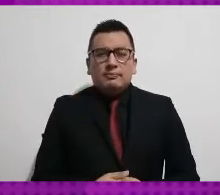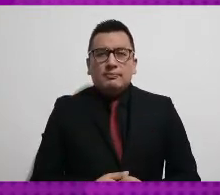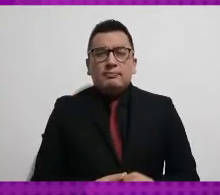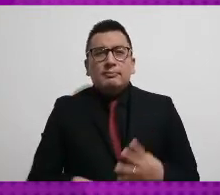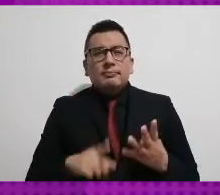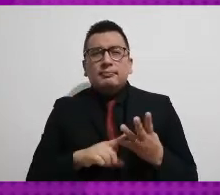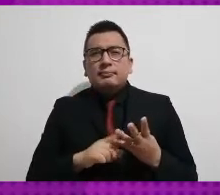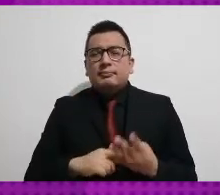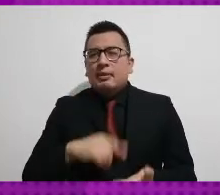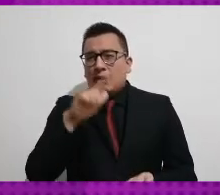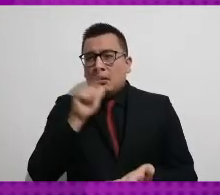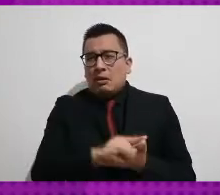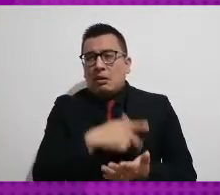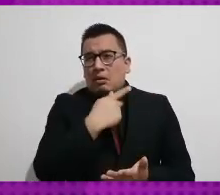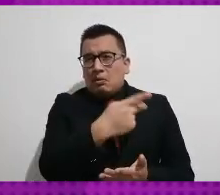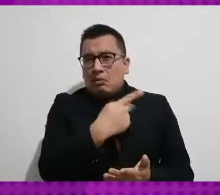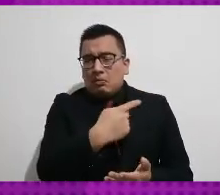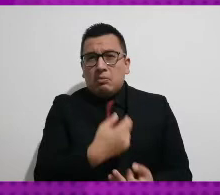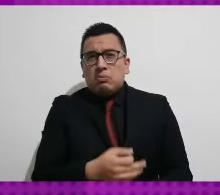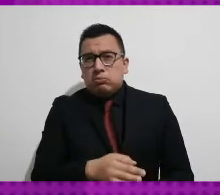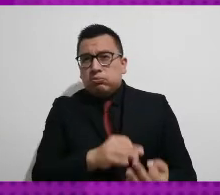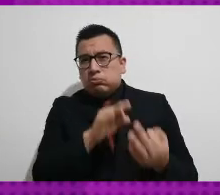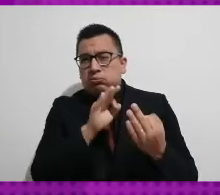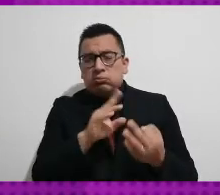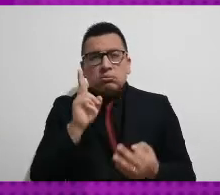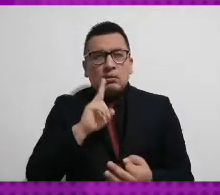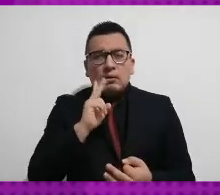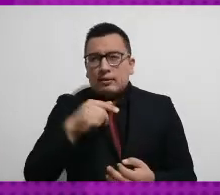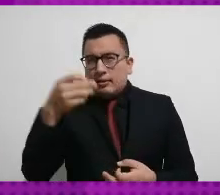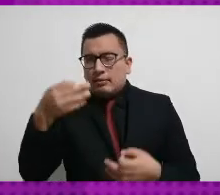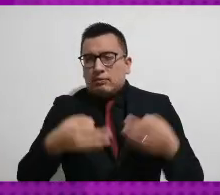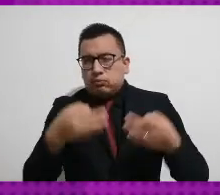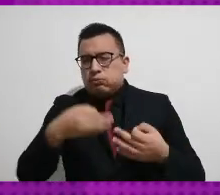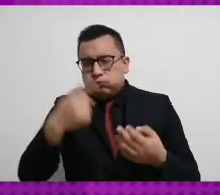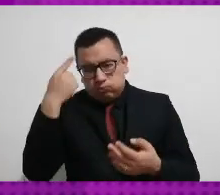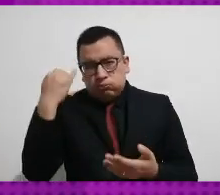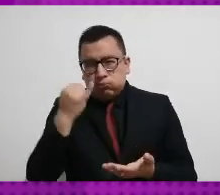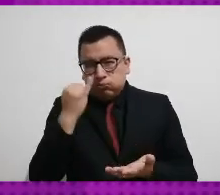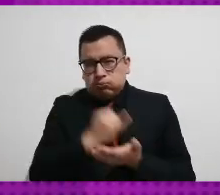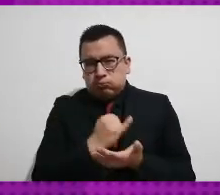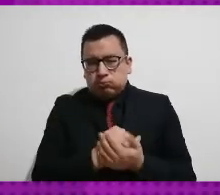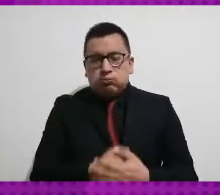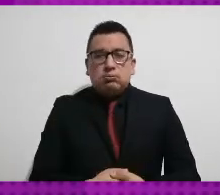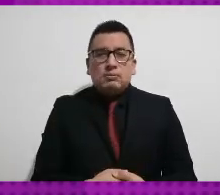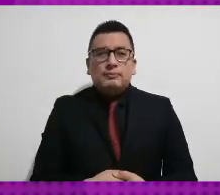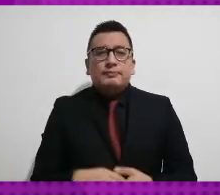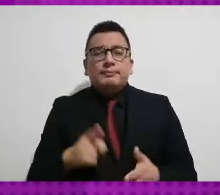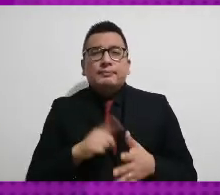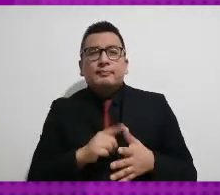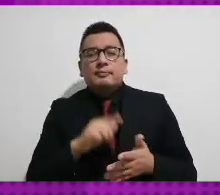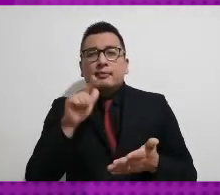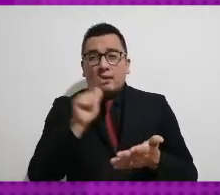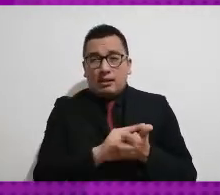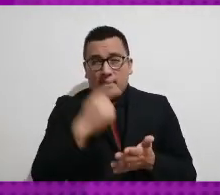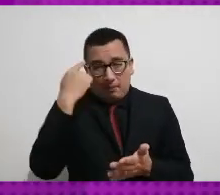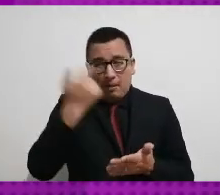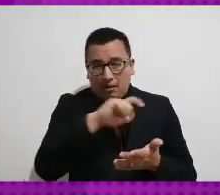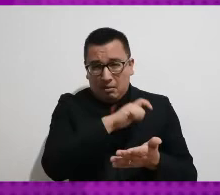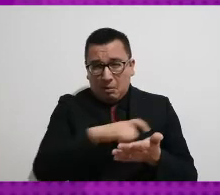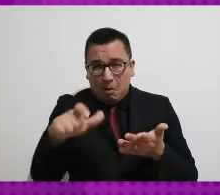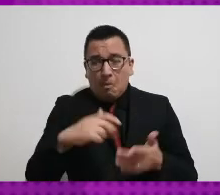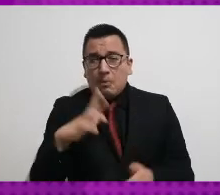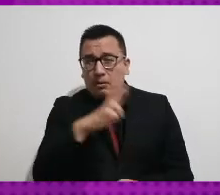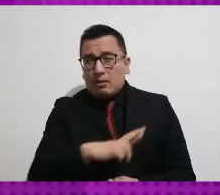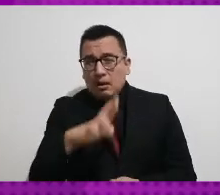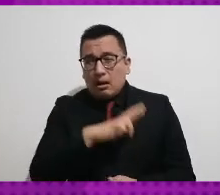Administrativas, Ley de Rendición de Cuentas y Fiscalización Superior del Estado de Coahuila de Zaragoza, Ley de